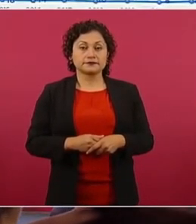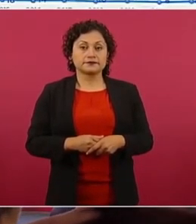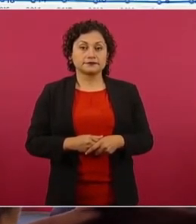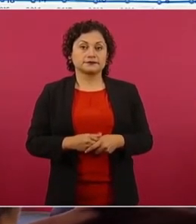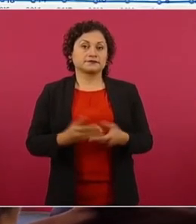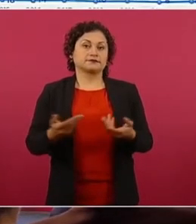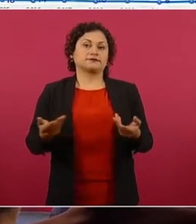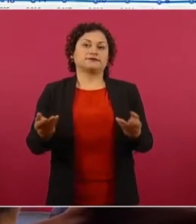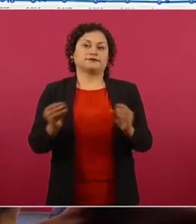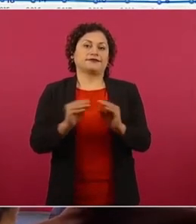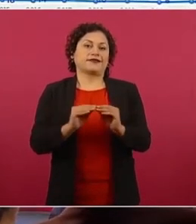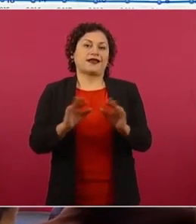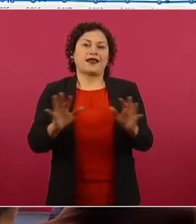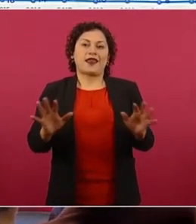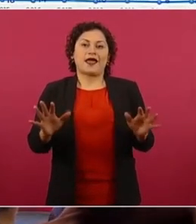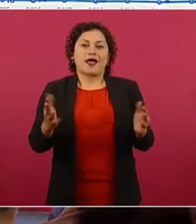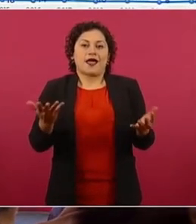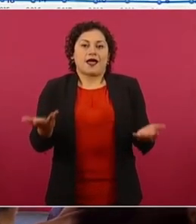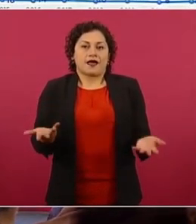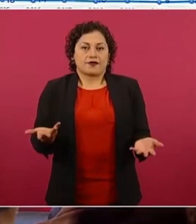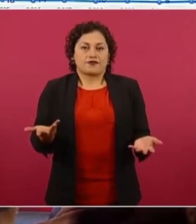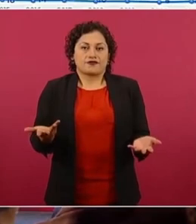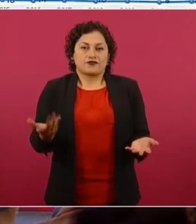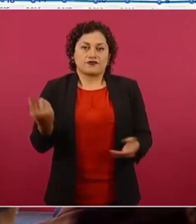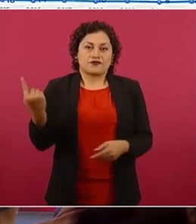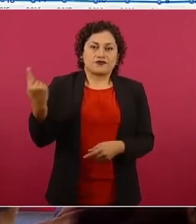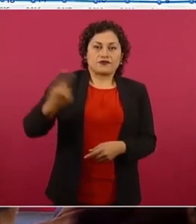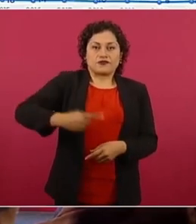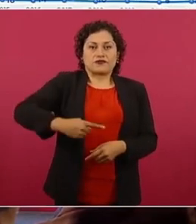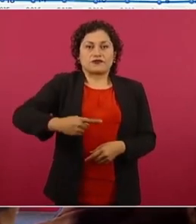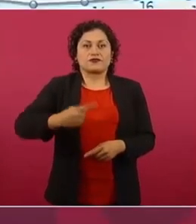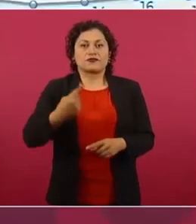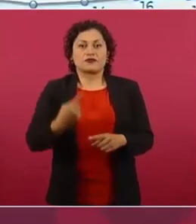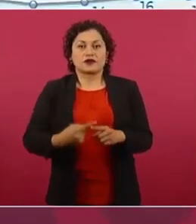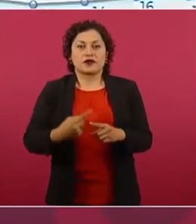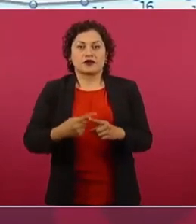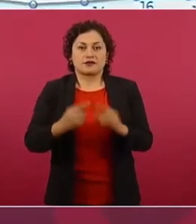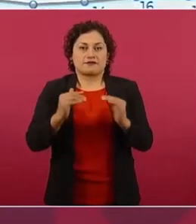Claro, el que da la orden es este arriba.